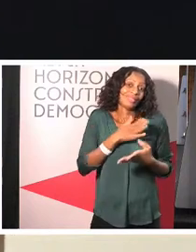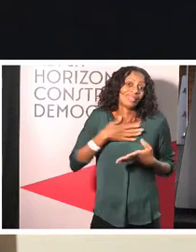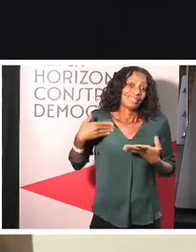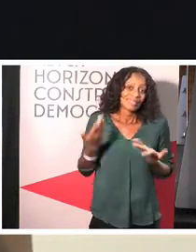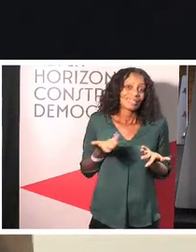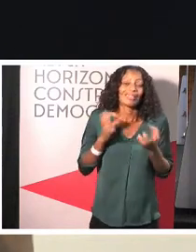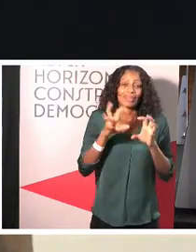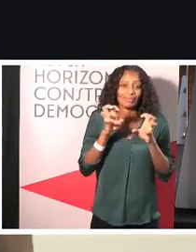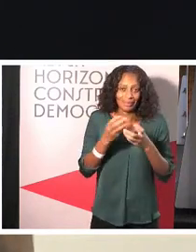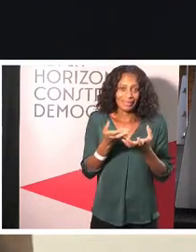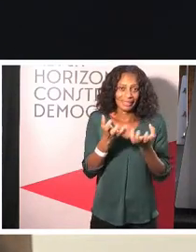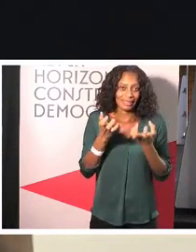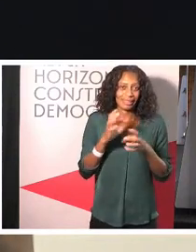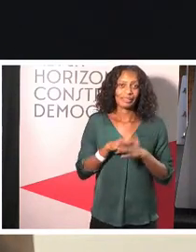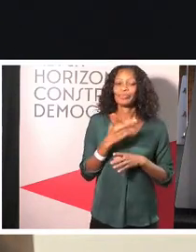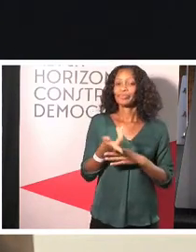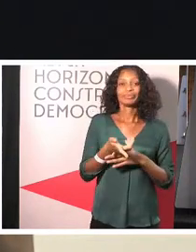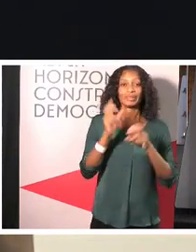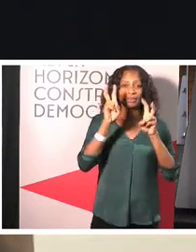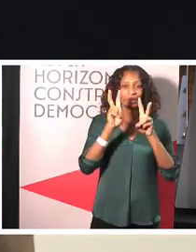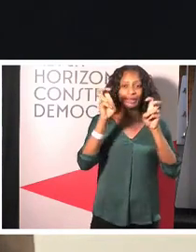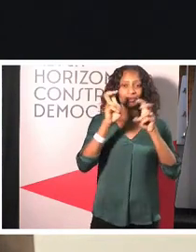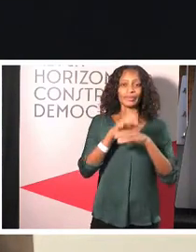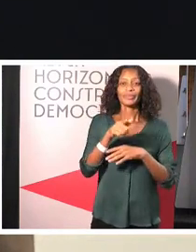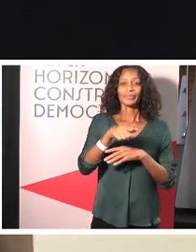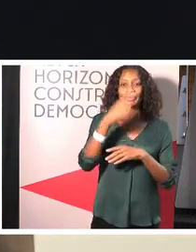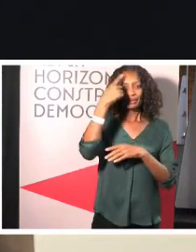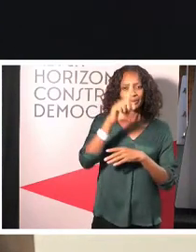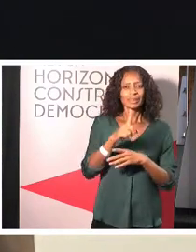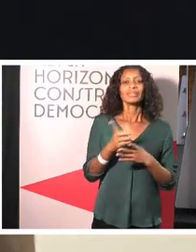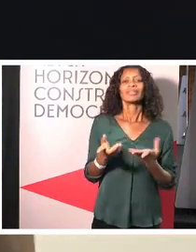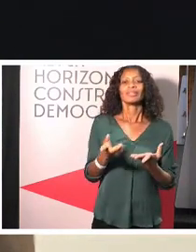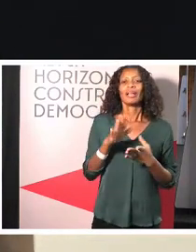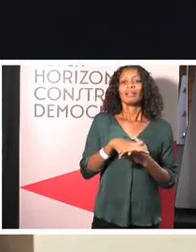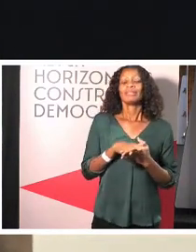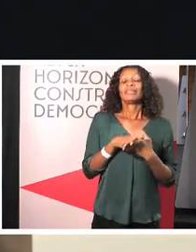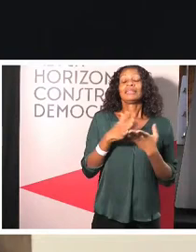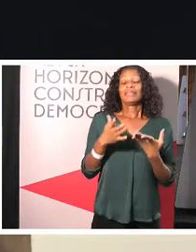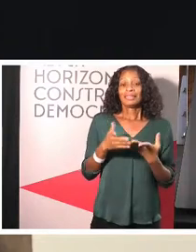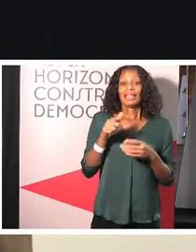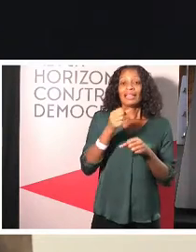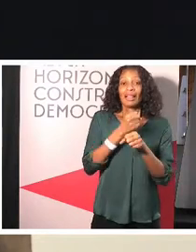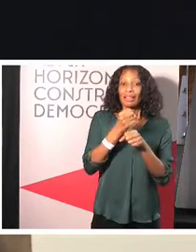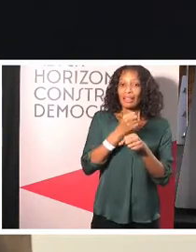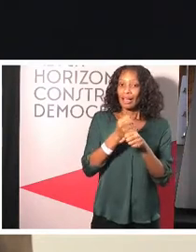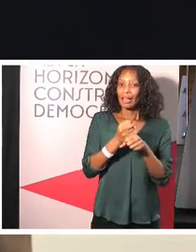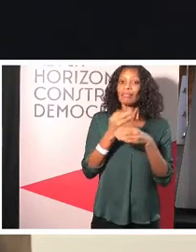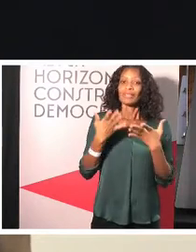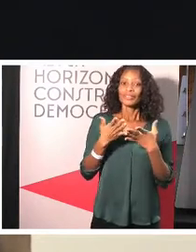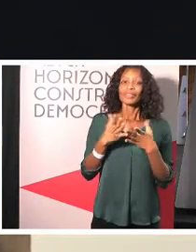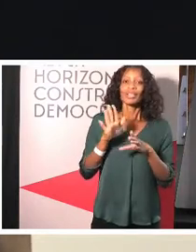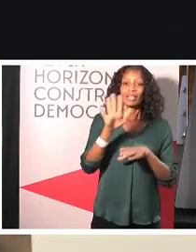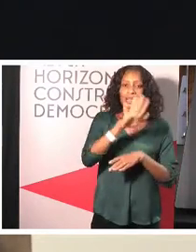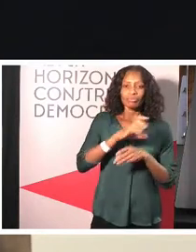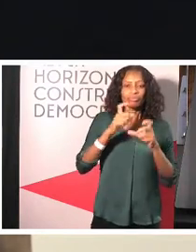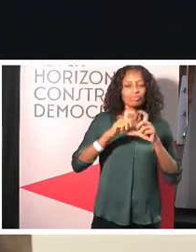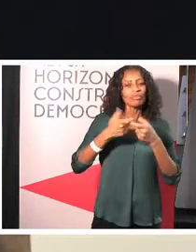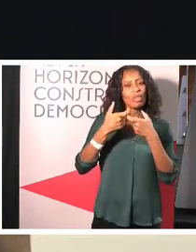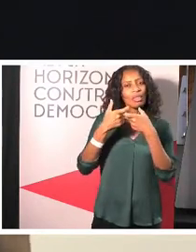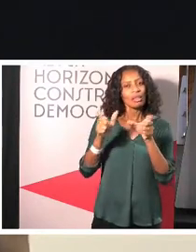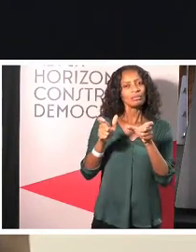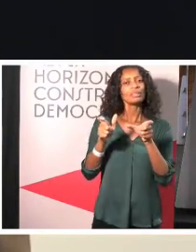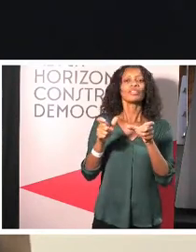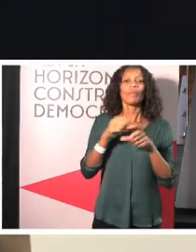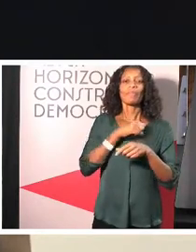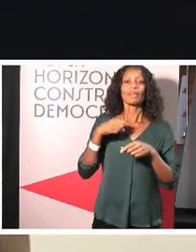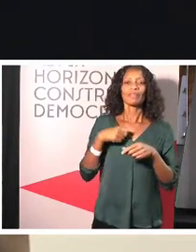Marx, como ustedes saben, entendía el trabajo en el contexto de la propiedad privada. El trabajo era alienante porque nos obligaba a trabajar